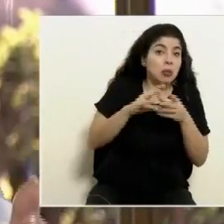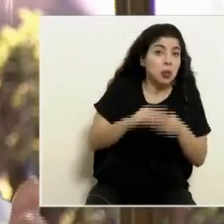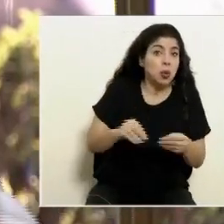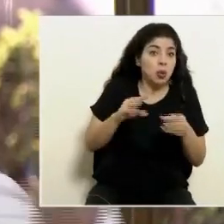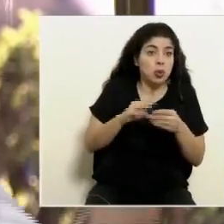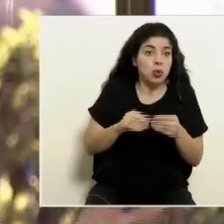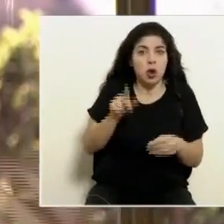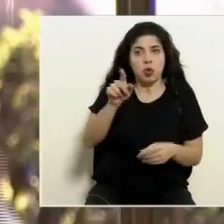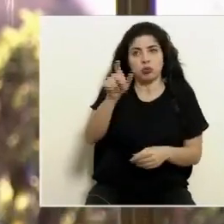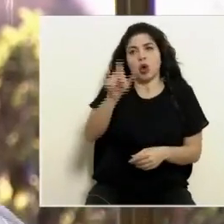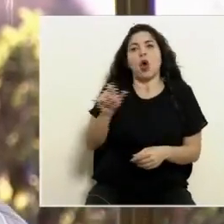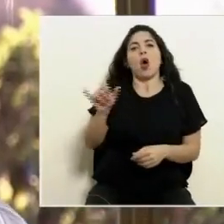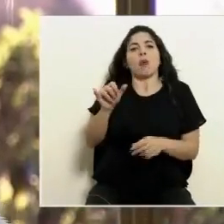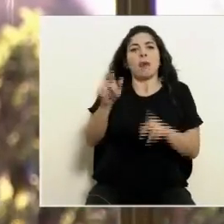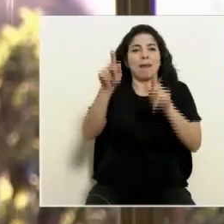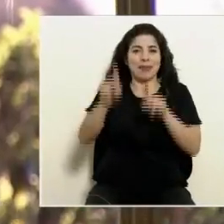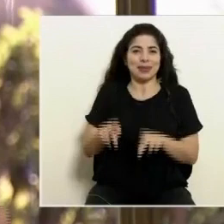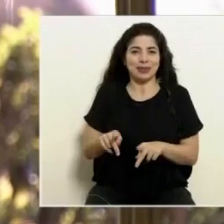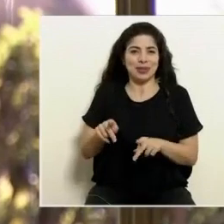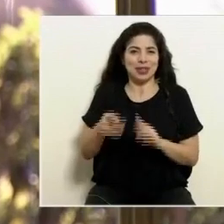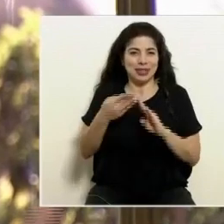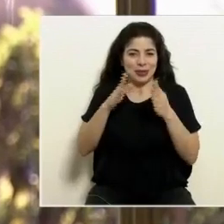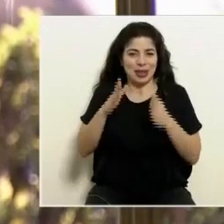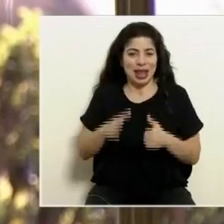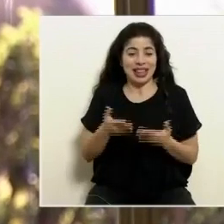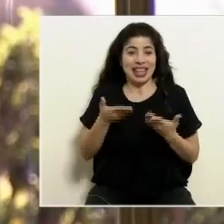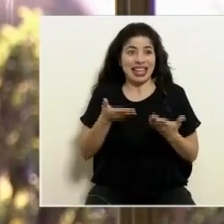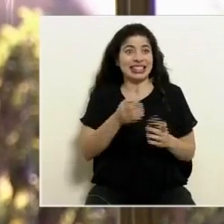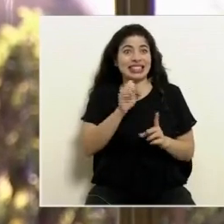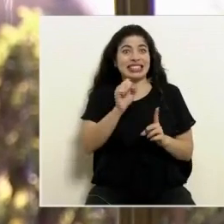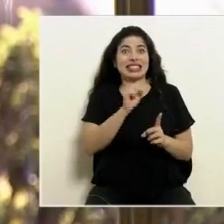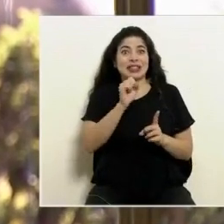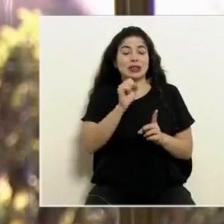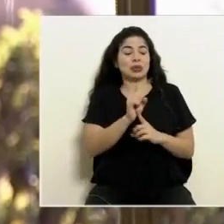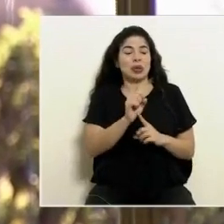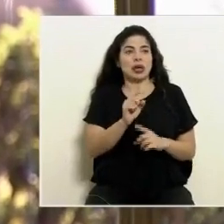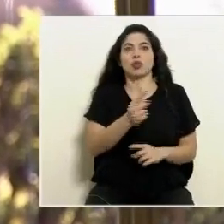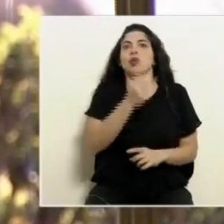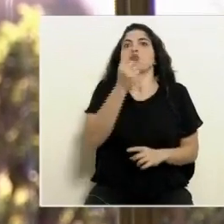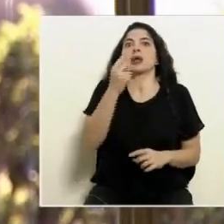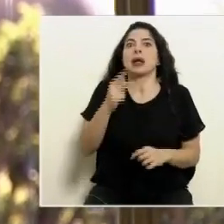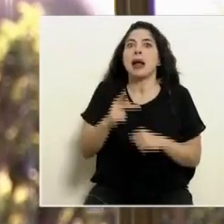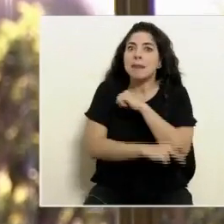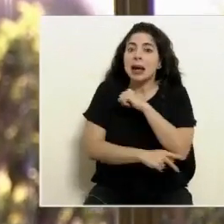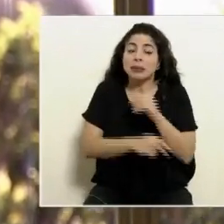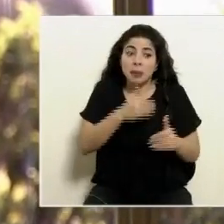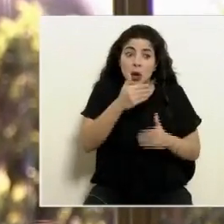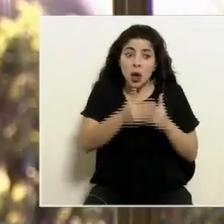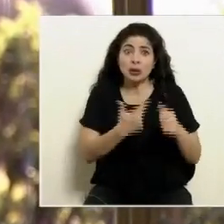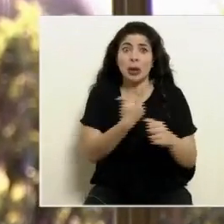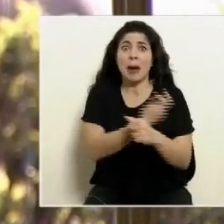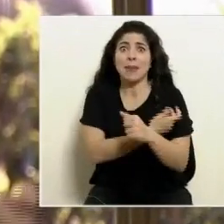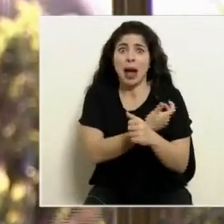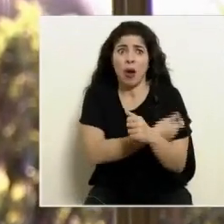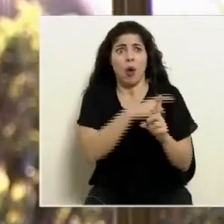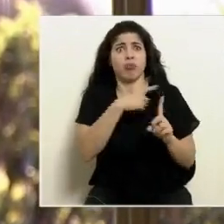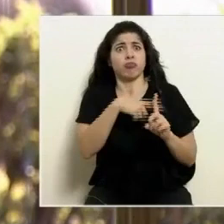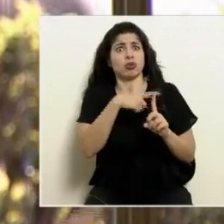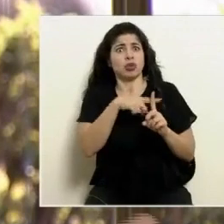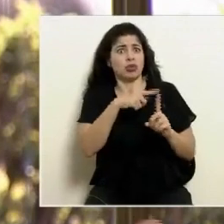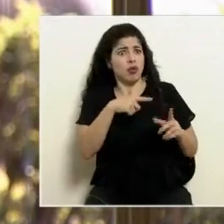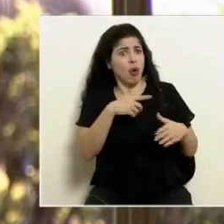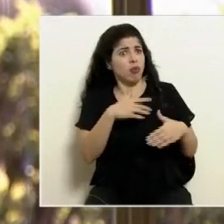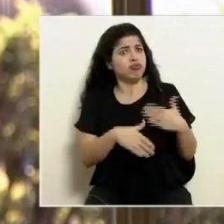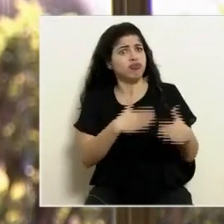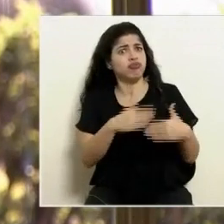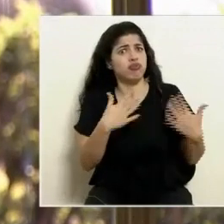usted como ciudadano sobre esta coyuntura casi que irónica que estamos viviendo en el país, con un proceso de vacunación alentador, muy positivo